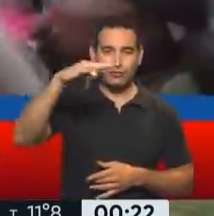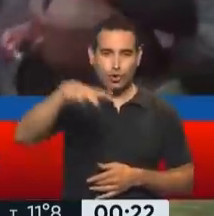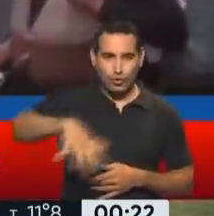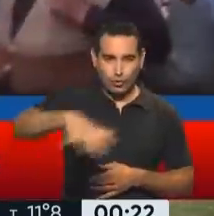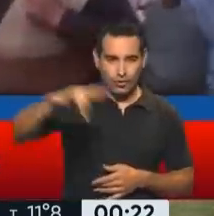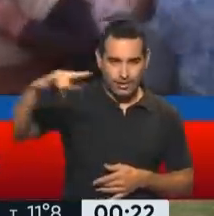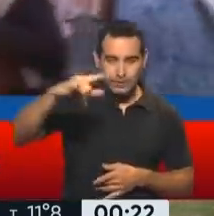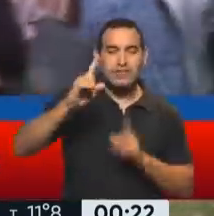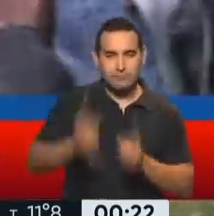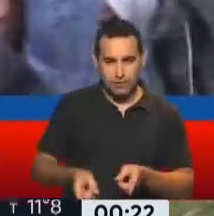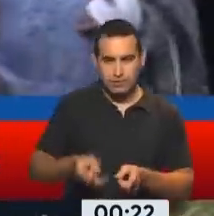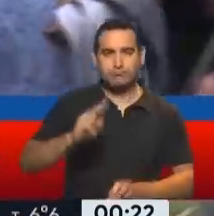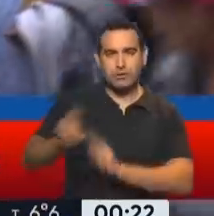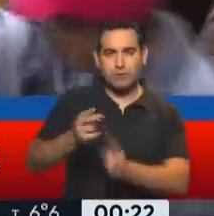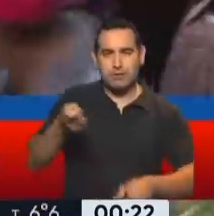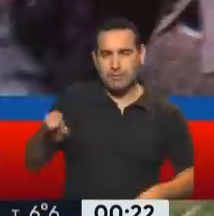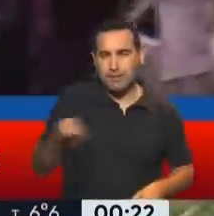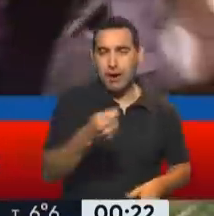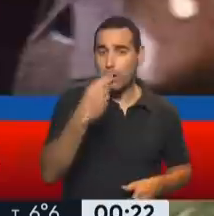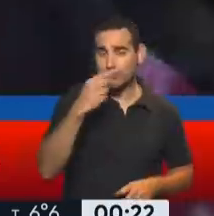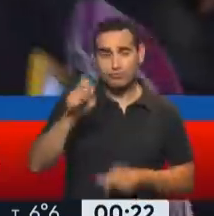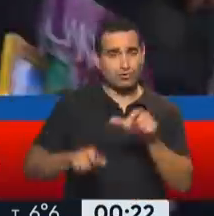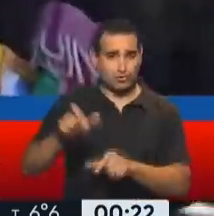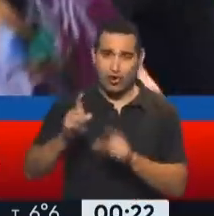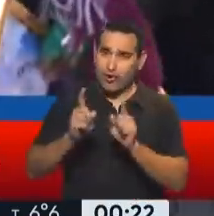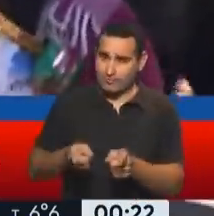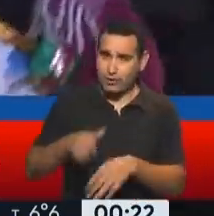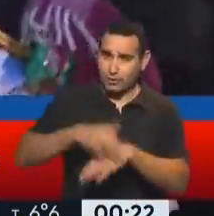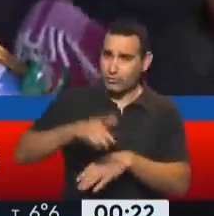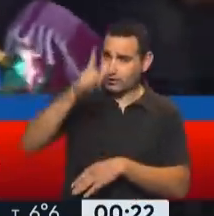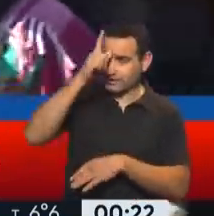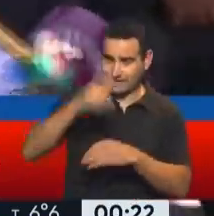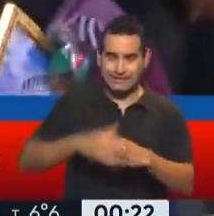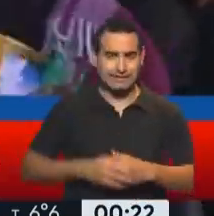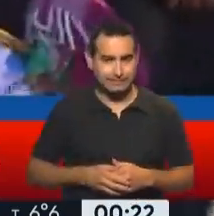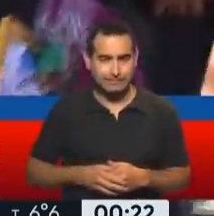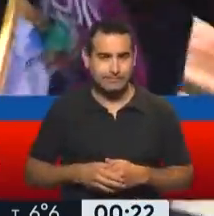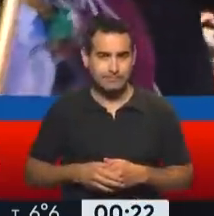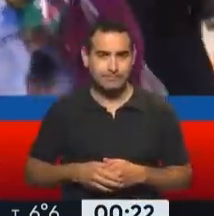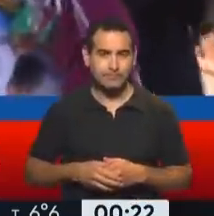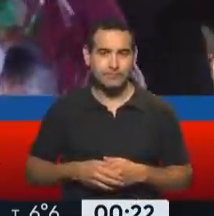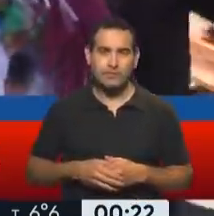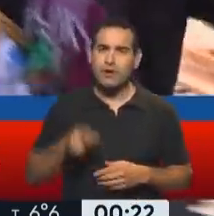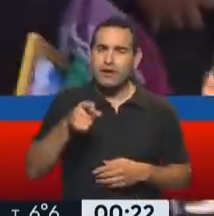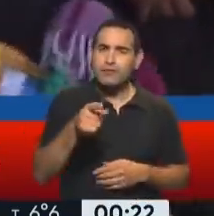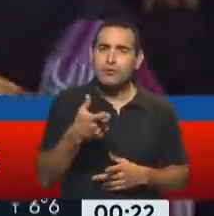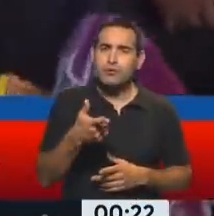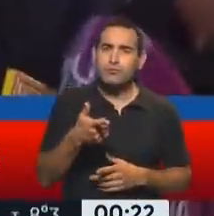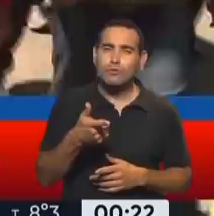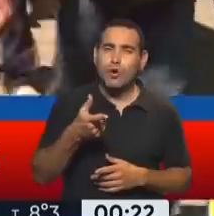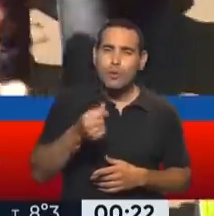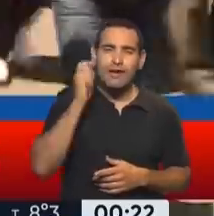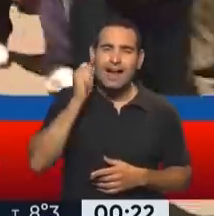también murieron asesinadas 11 personas. Y el tema justamente de la compra de